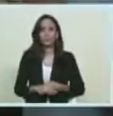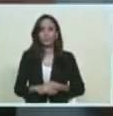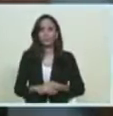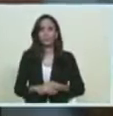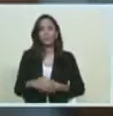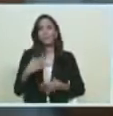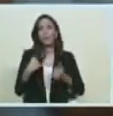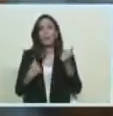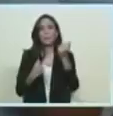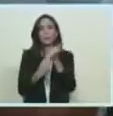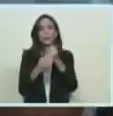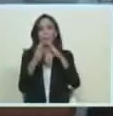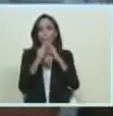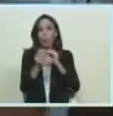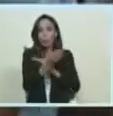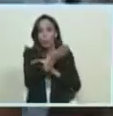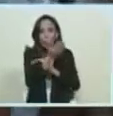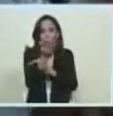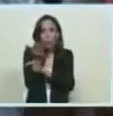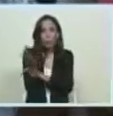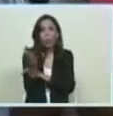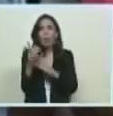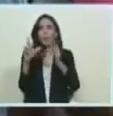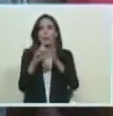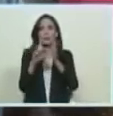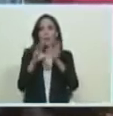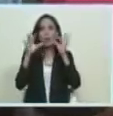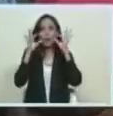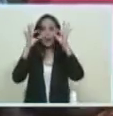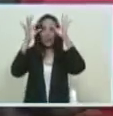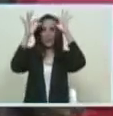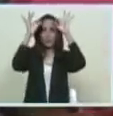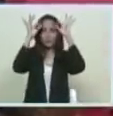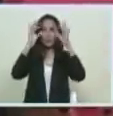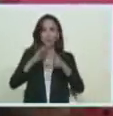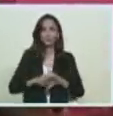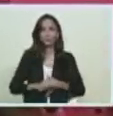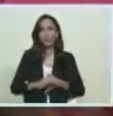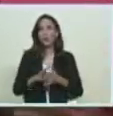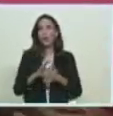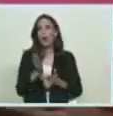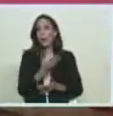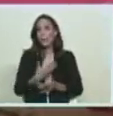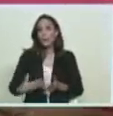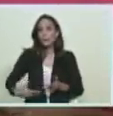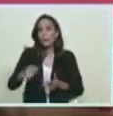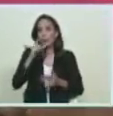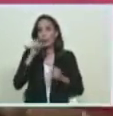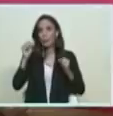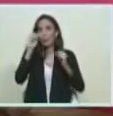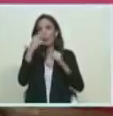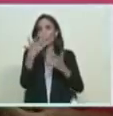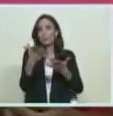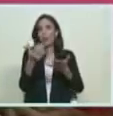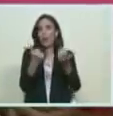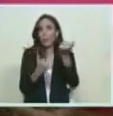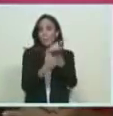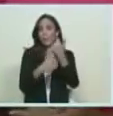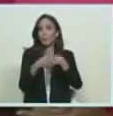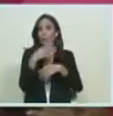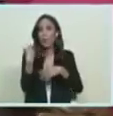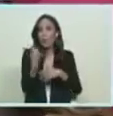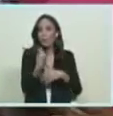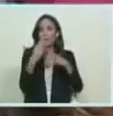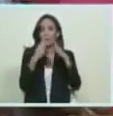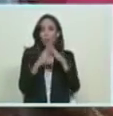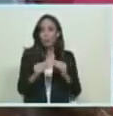Aquí apoyándolo, desde aquí, desde el Liceo Andrés Bello. Y bueno, nada, mi presidente, cuenta con nosotros, con todos los jóvenes, con